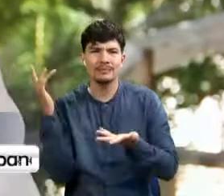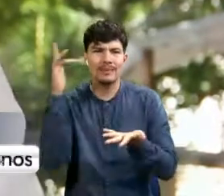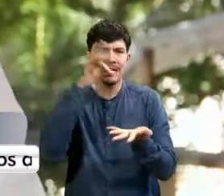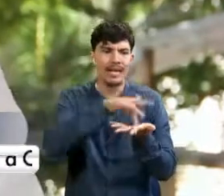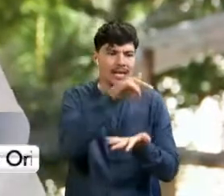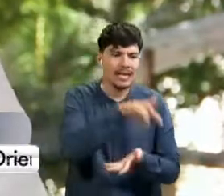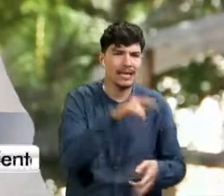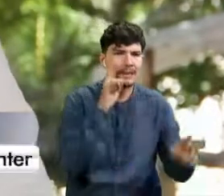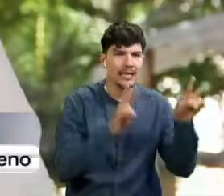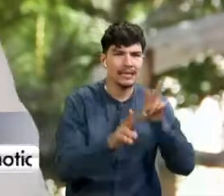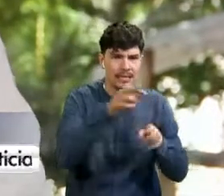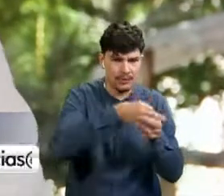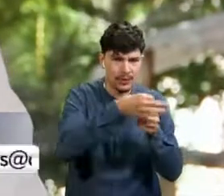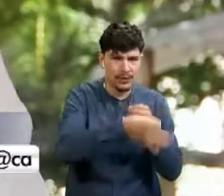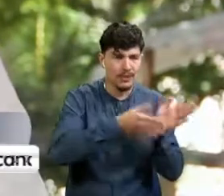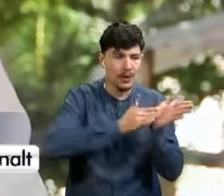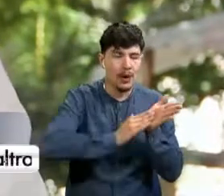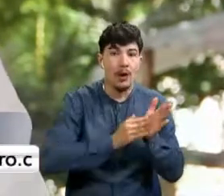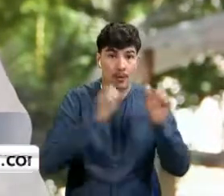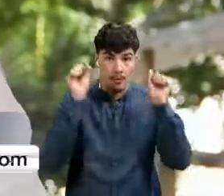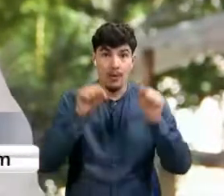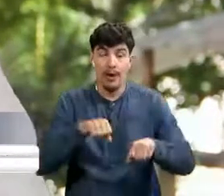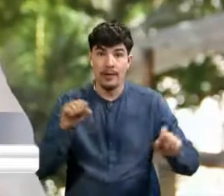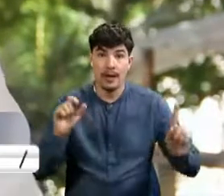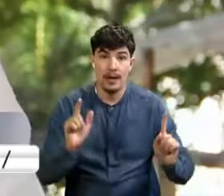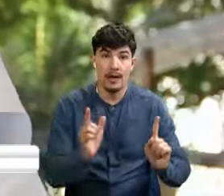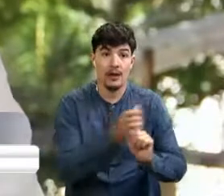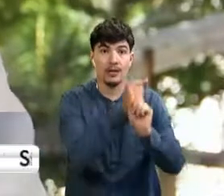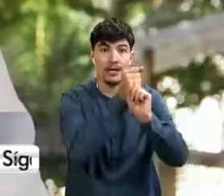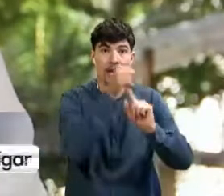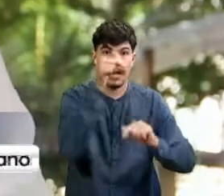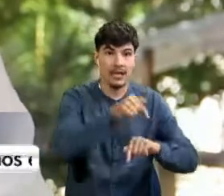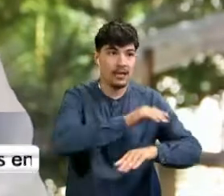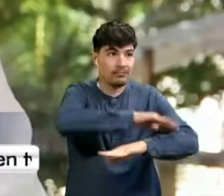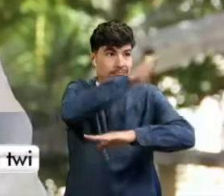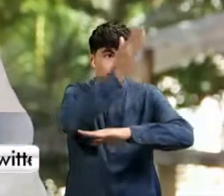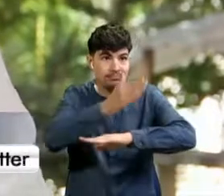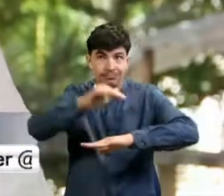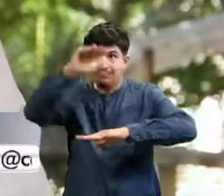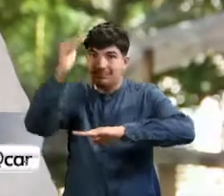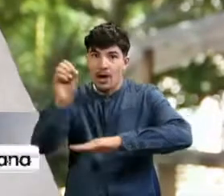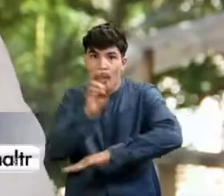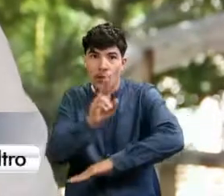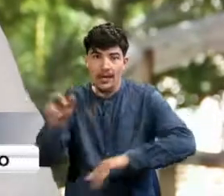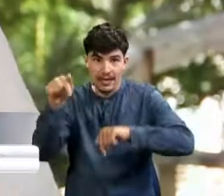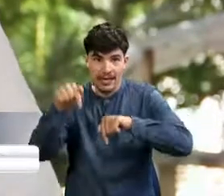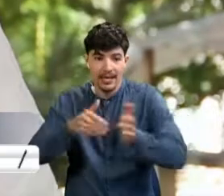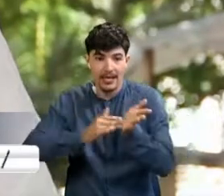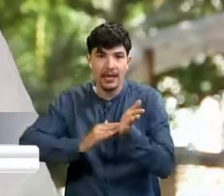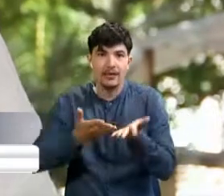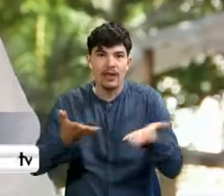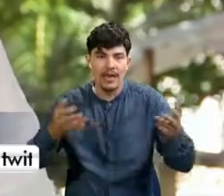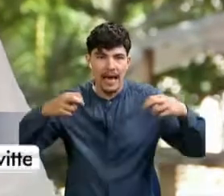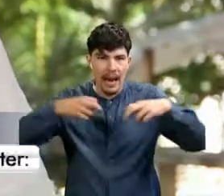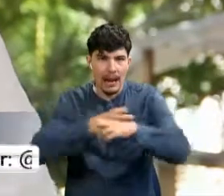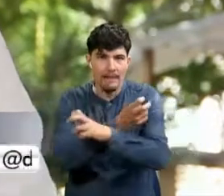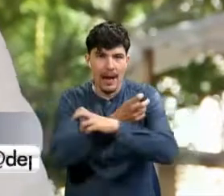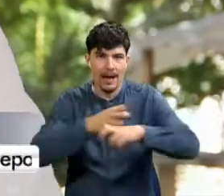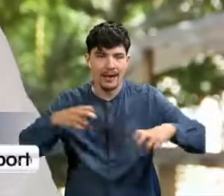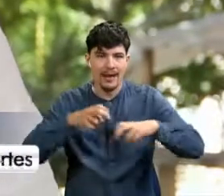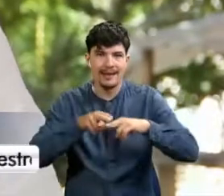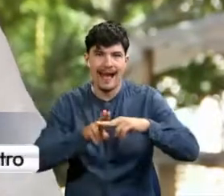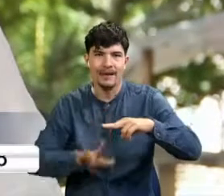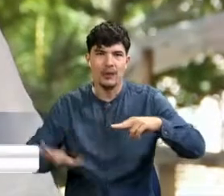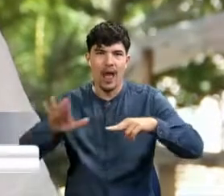en esta temporada decembrina podrán encontrar y recorrer los cerros orientales de Florida Blanca, más exactamente el Parque Natural Cerro La Judía.